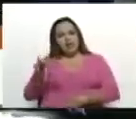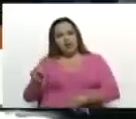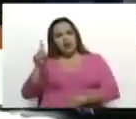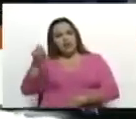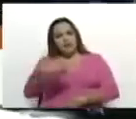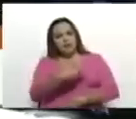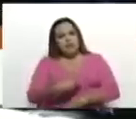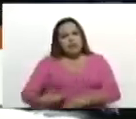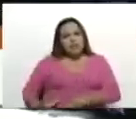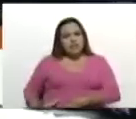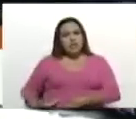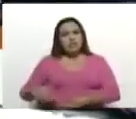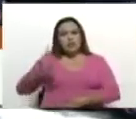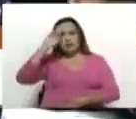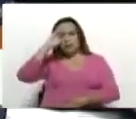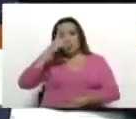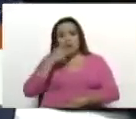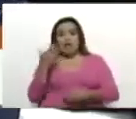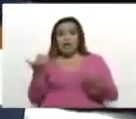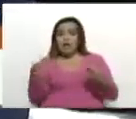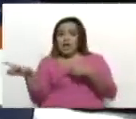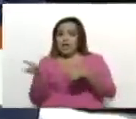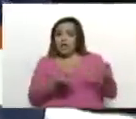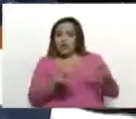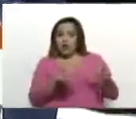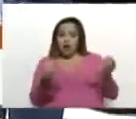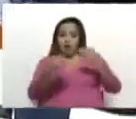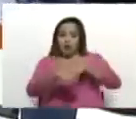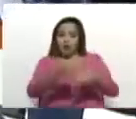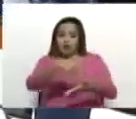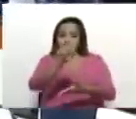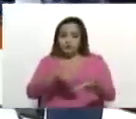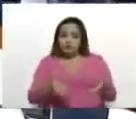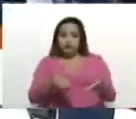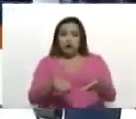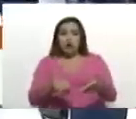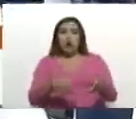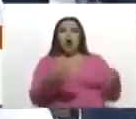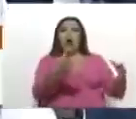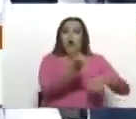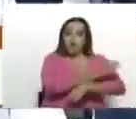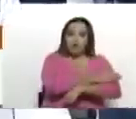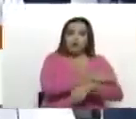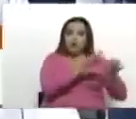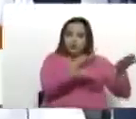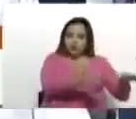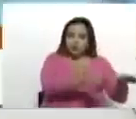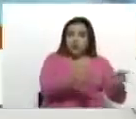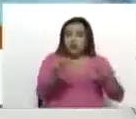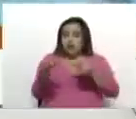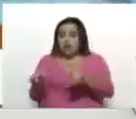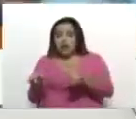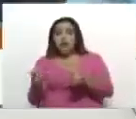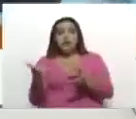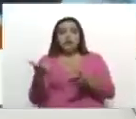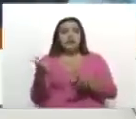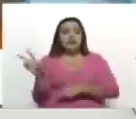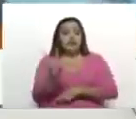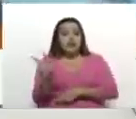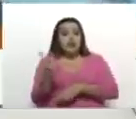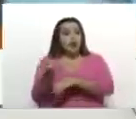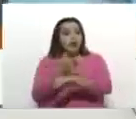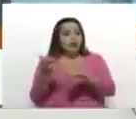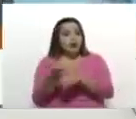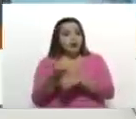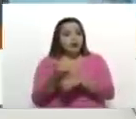de República Dominicana ya estaba listo el acuerdo para firmar un acuerdo con la oposición y que ellos participaran en la elección presidencial del año 18 que ya